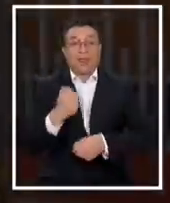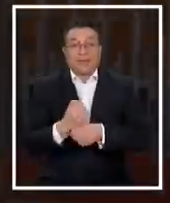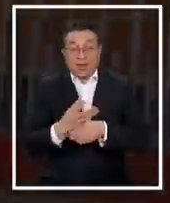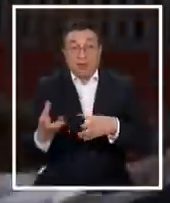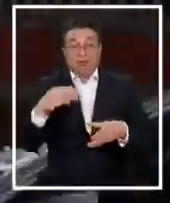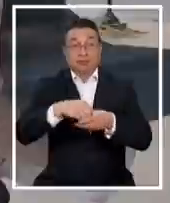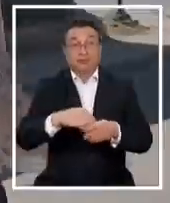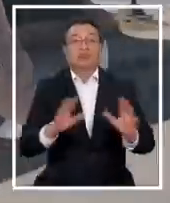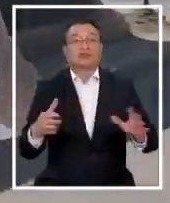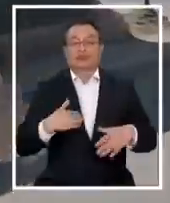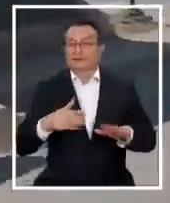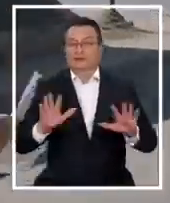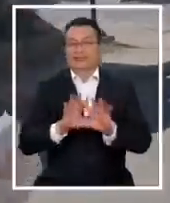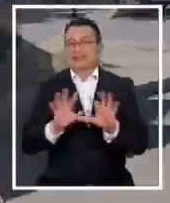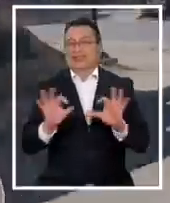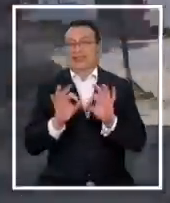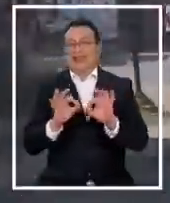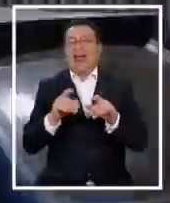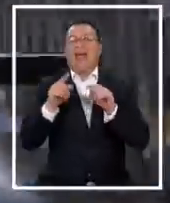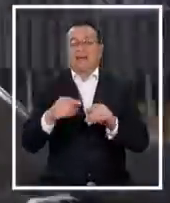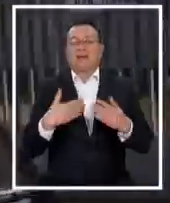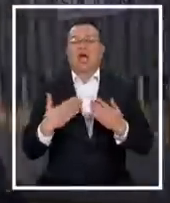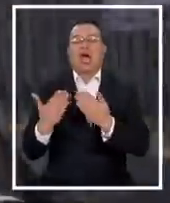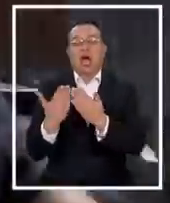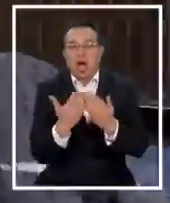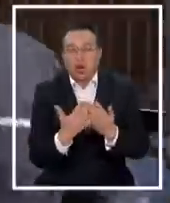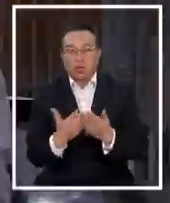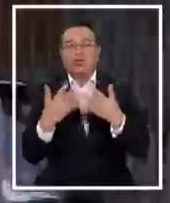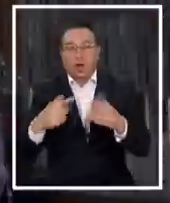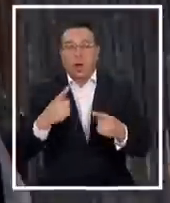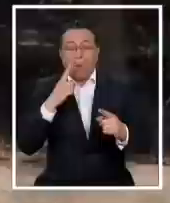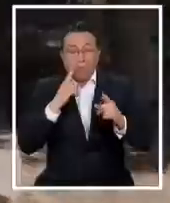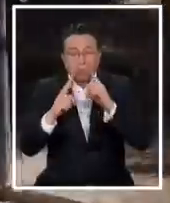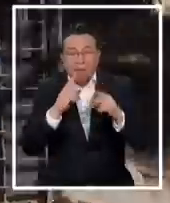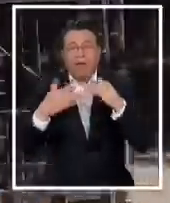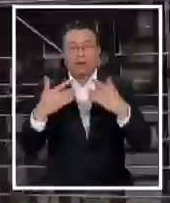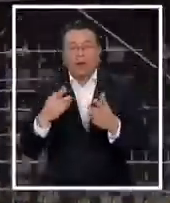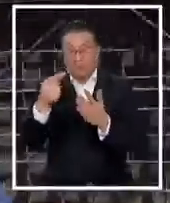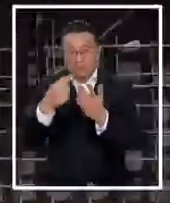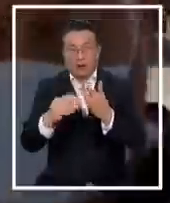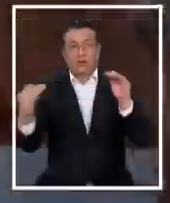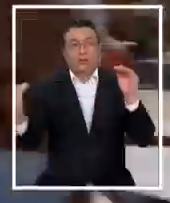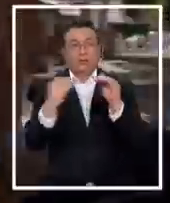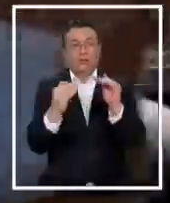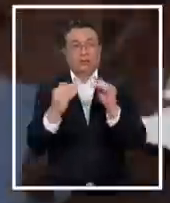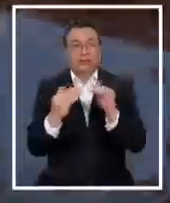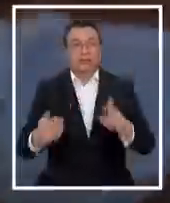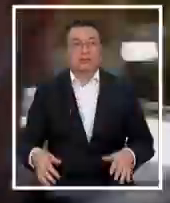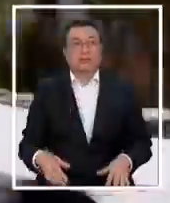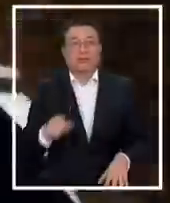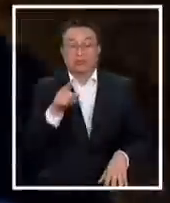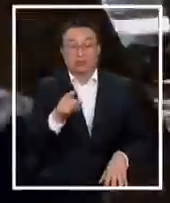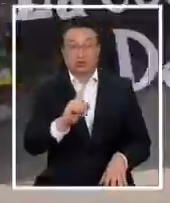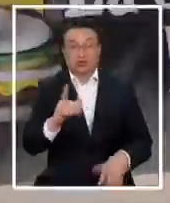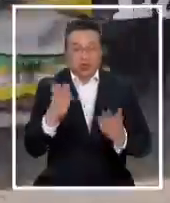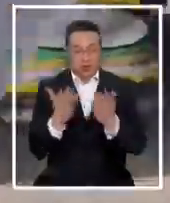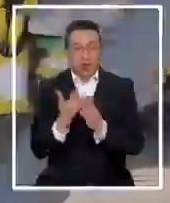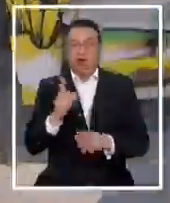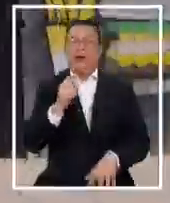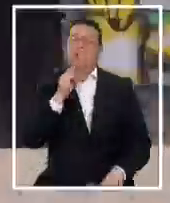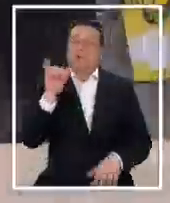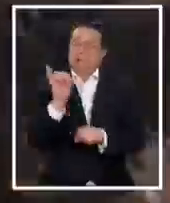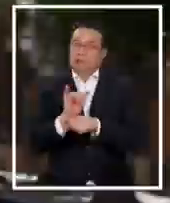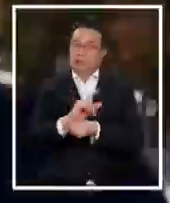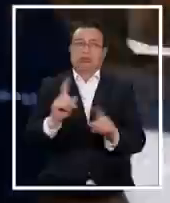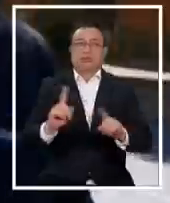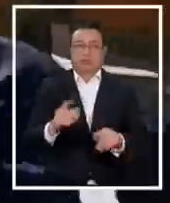Yo no estoy haciendo nada, estudié, estoy tratando de dar mi prueba para poder validarlo. Pero la universidad nos dice que usted no es alumno de ahí. No empecemos con cosas raras porque